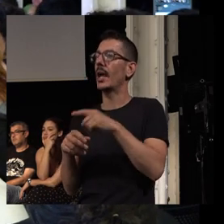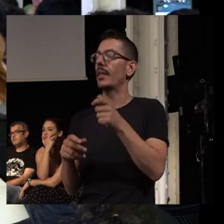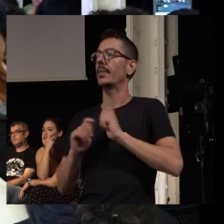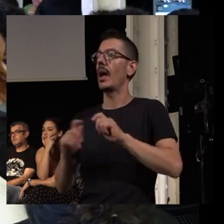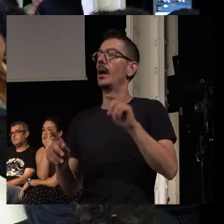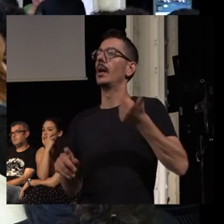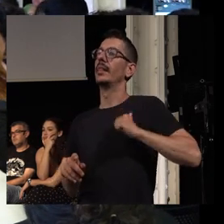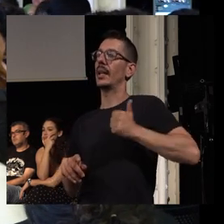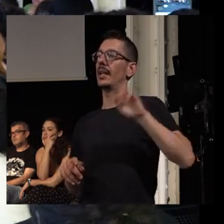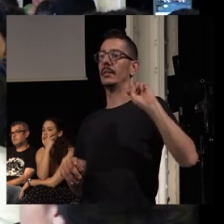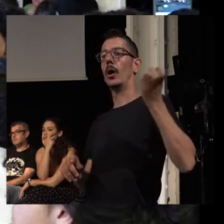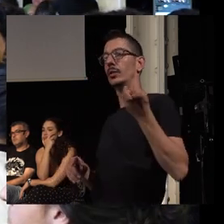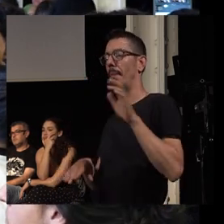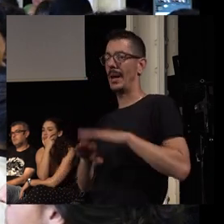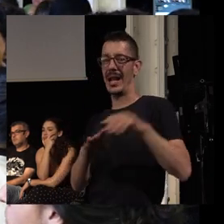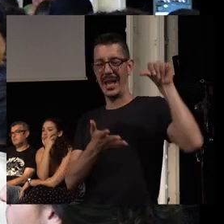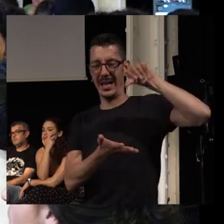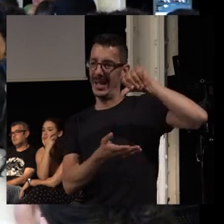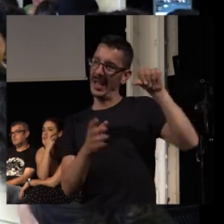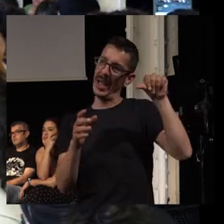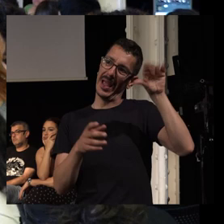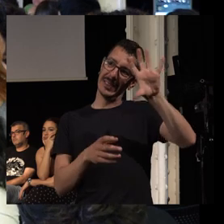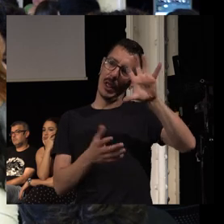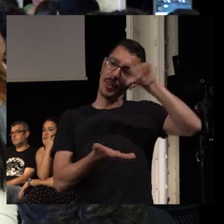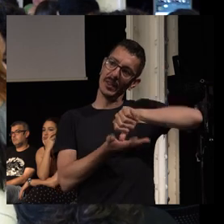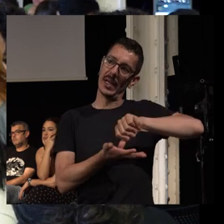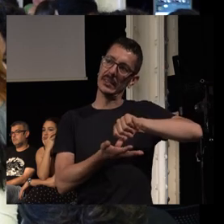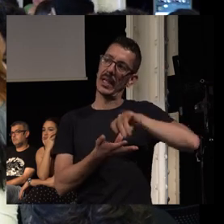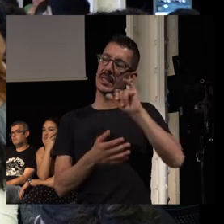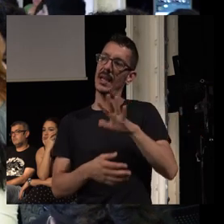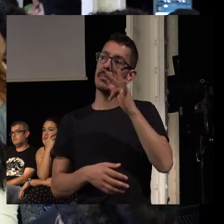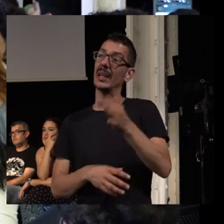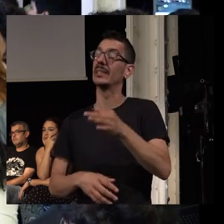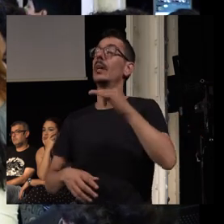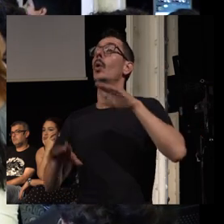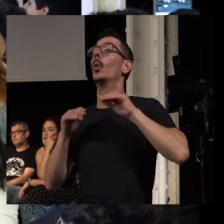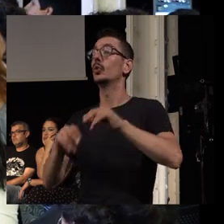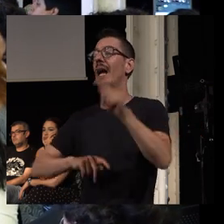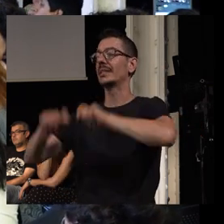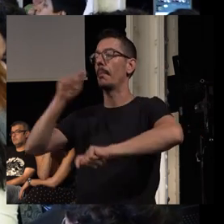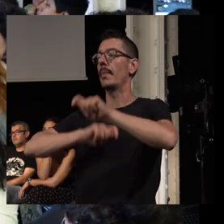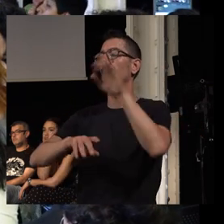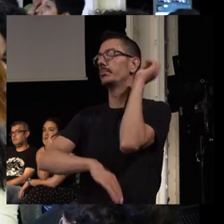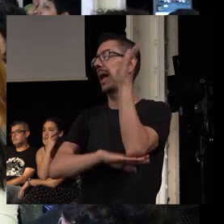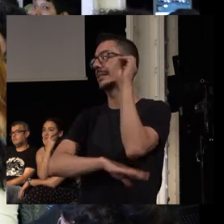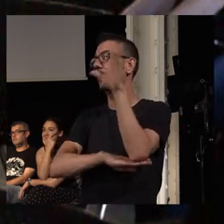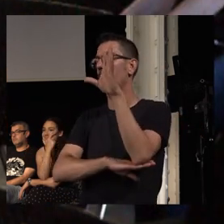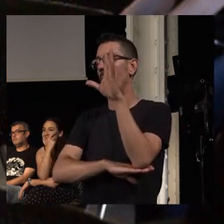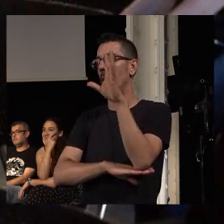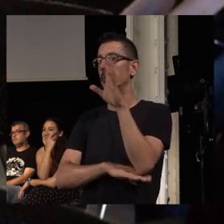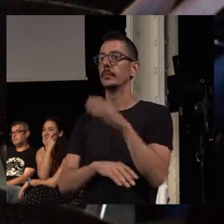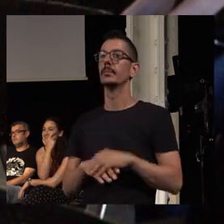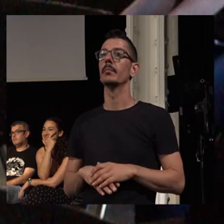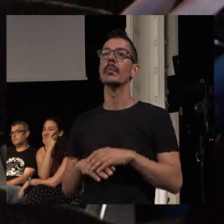alternativa al Estado centralista, que es una organización asamblearia que se basa en federaciones de comunas o de